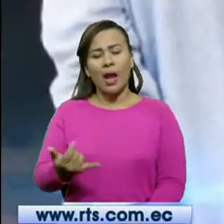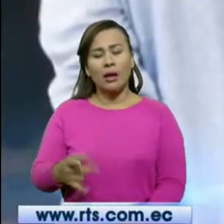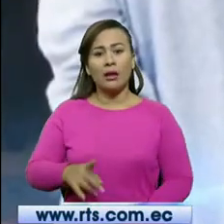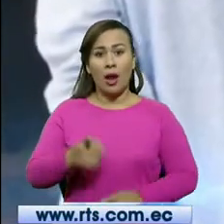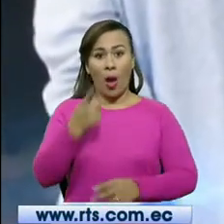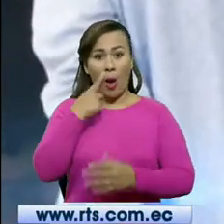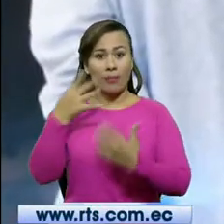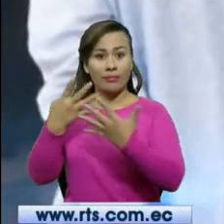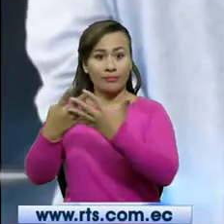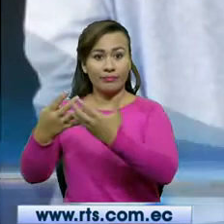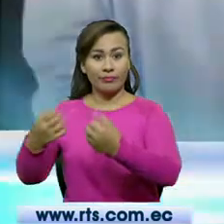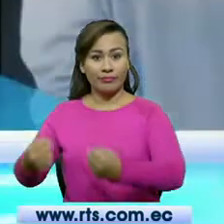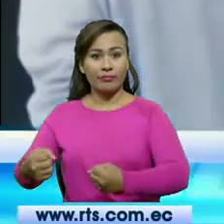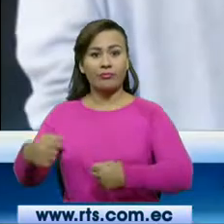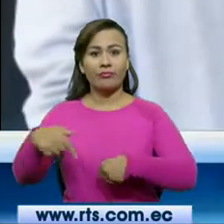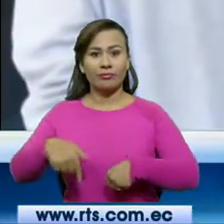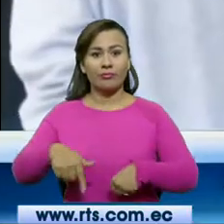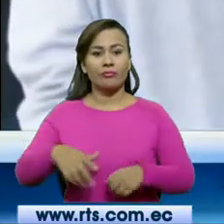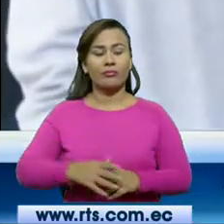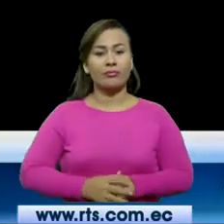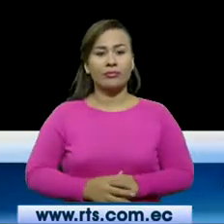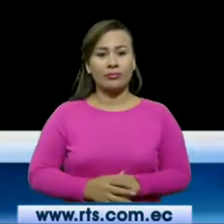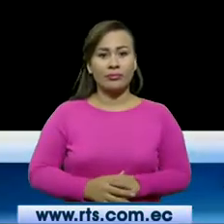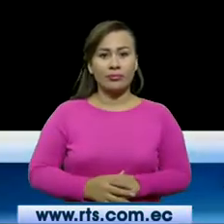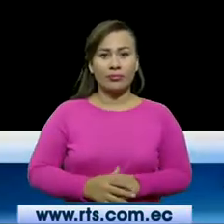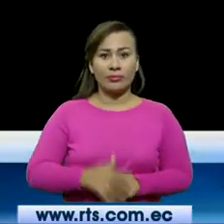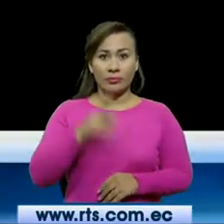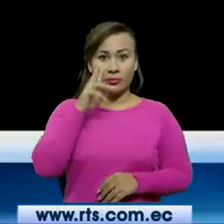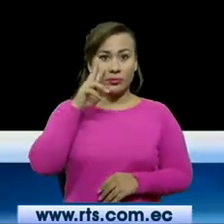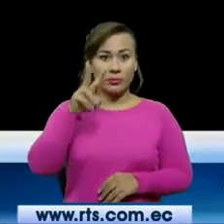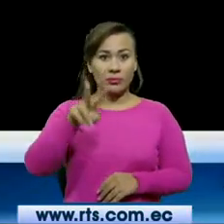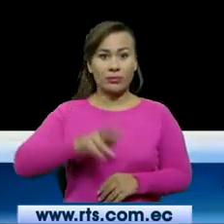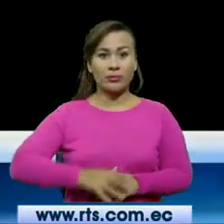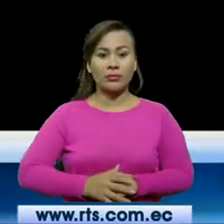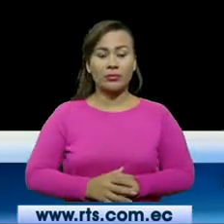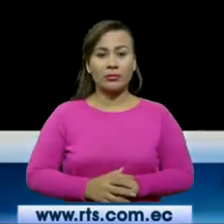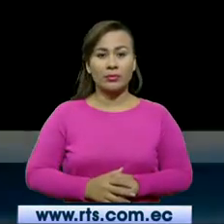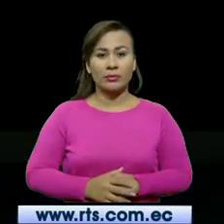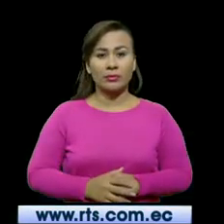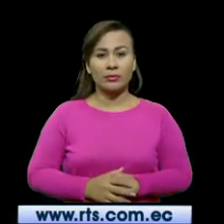cumple su pena en la penitenciaría del Litoral. Informó Roselena Vascones.